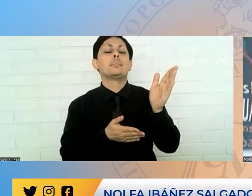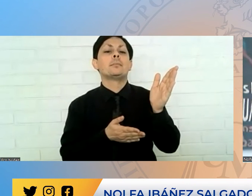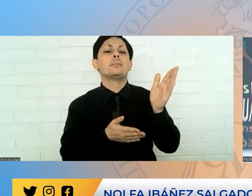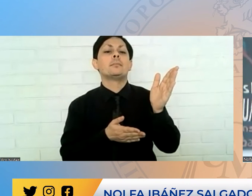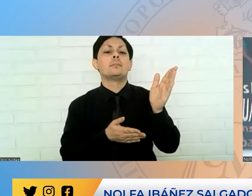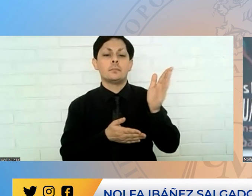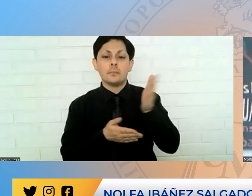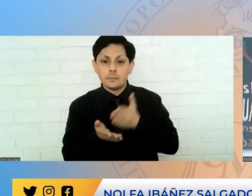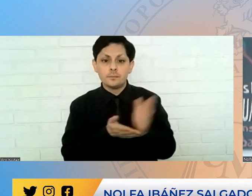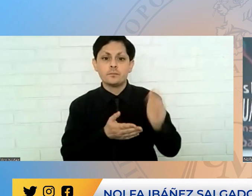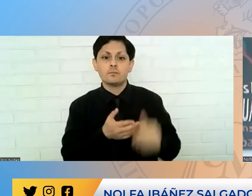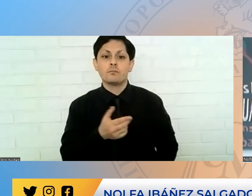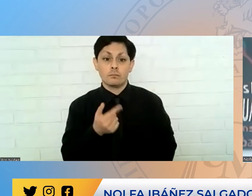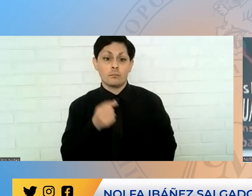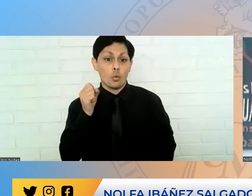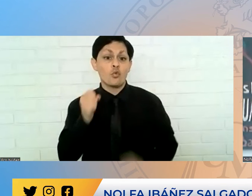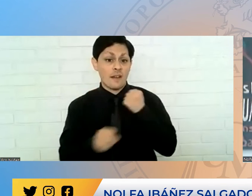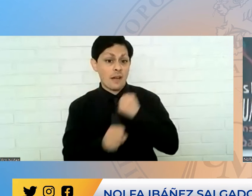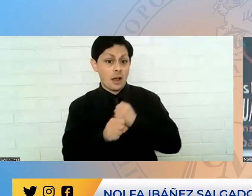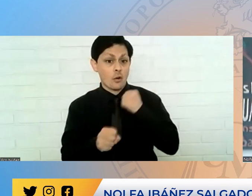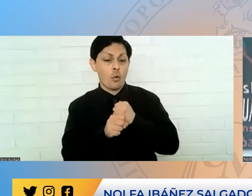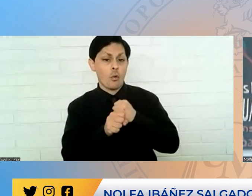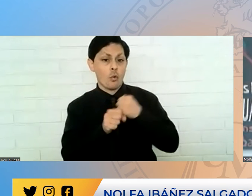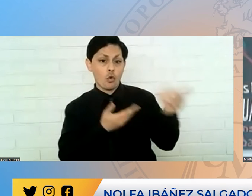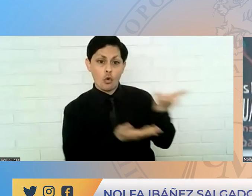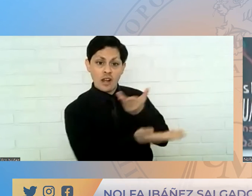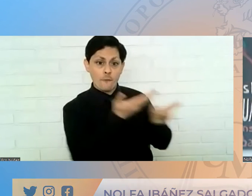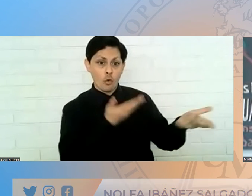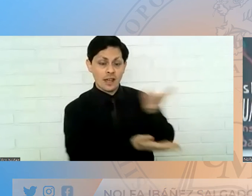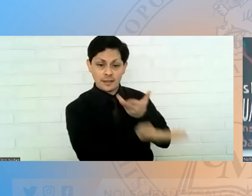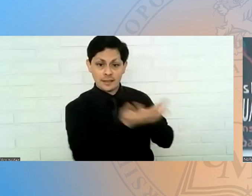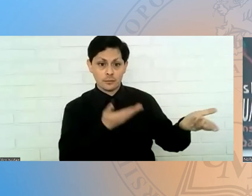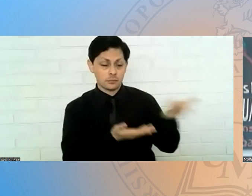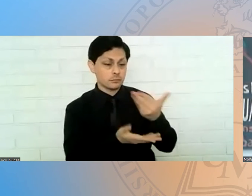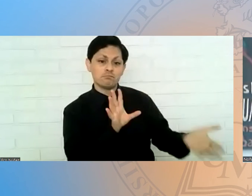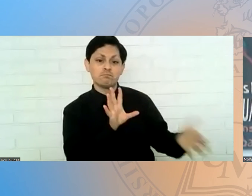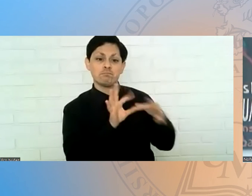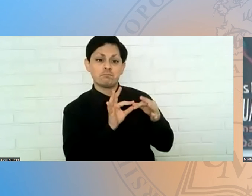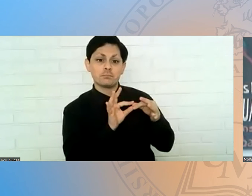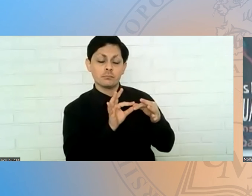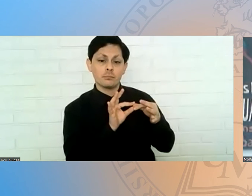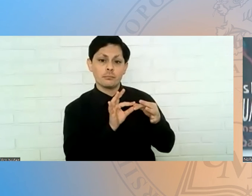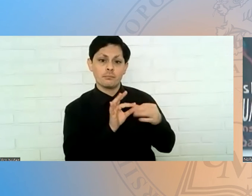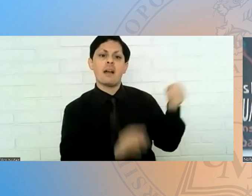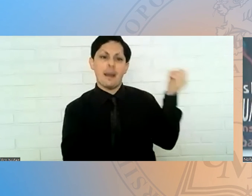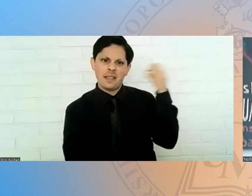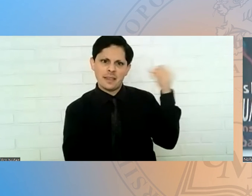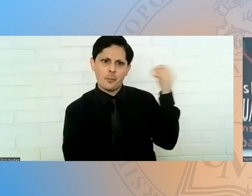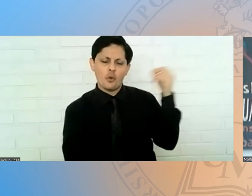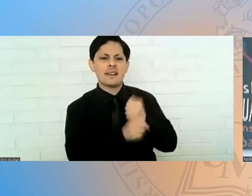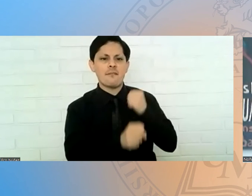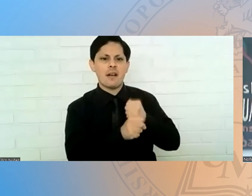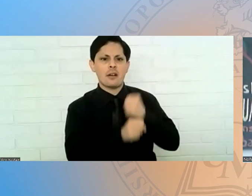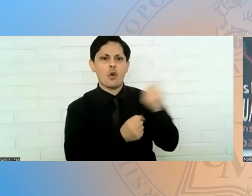efecto en un trabajo colaborativo ya aprendido. Ya aprendimos en la formación los beneficios del trabajo